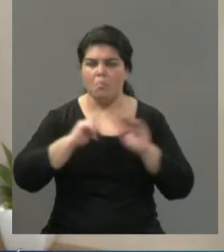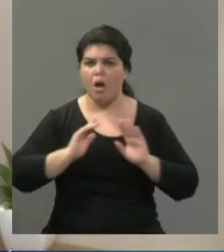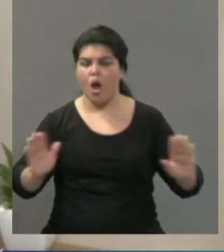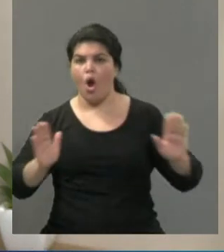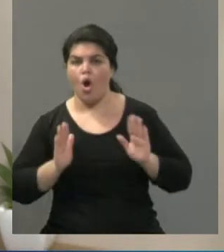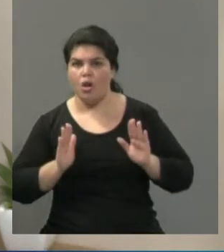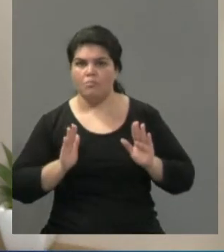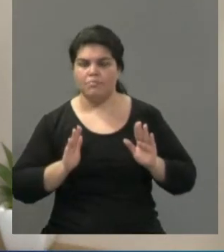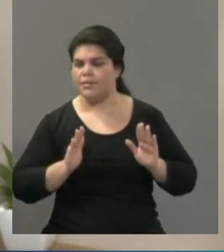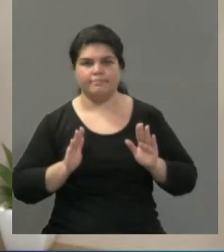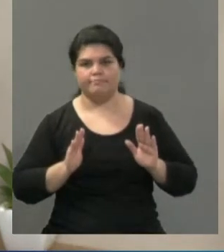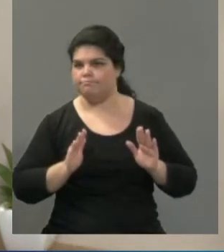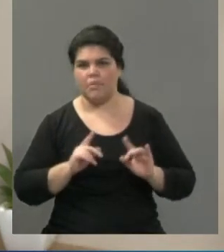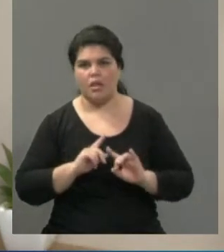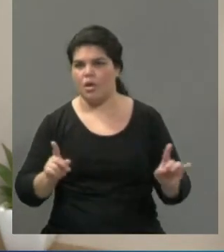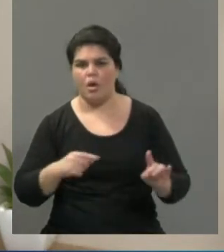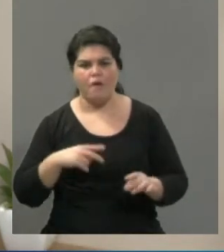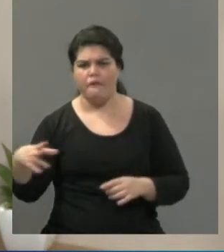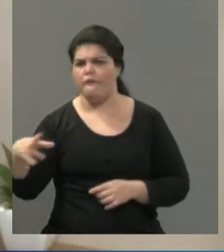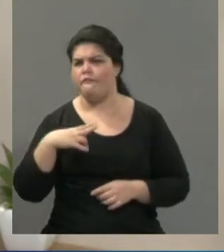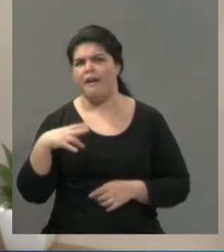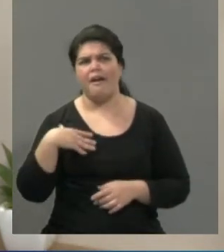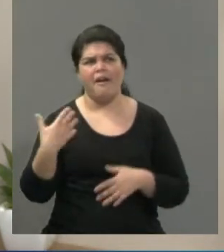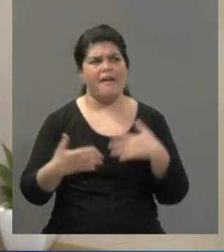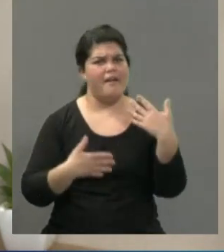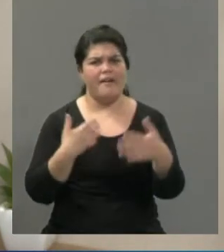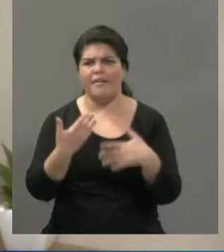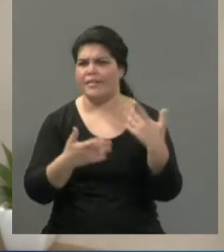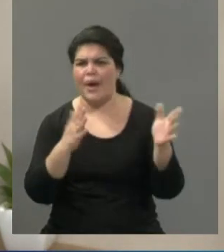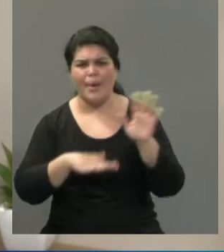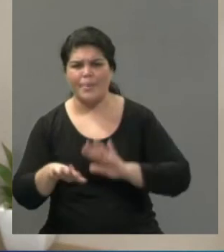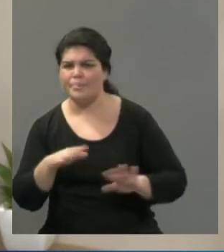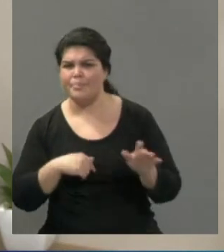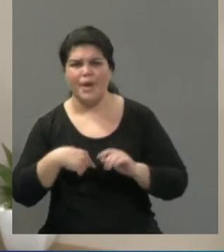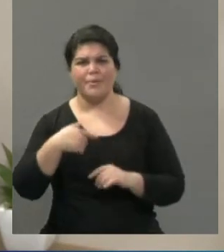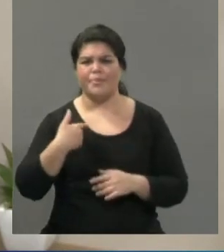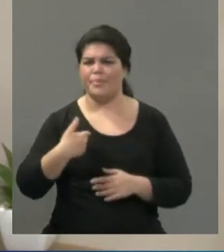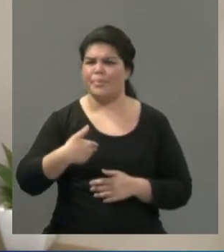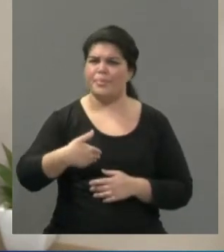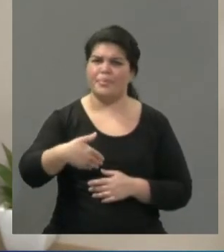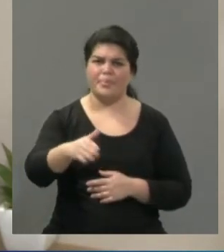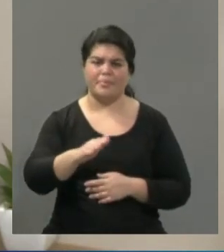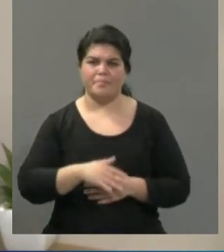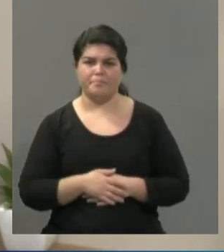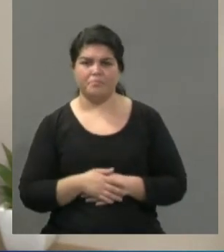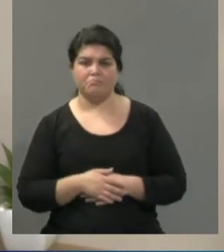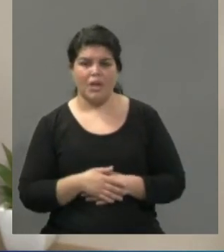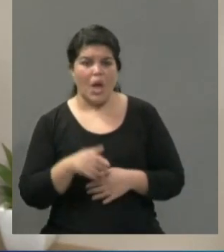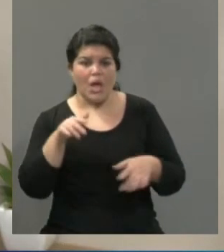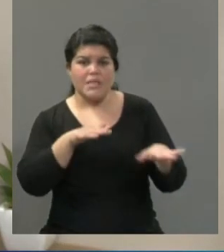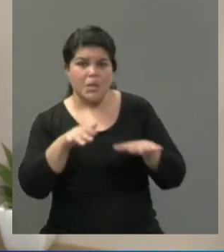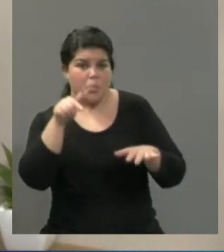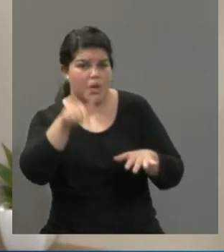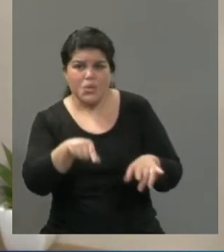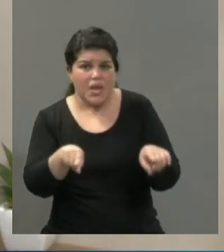hemos crecido nada o hemos crecido poco o tenemos mucho más que hacer, un camino largo, porque evidentemente si pasan estas cosas y a